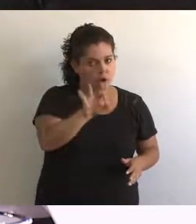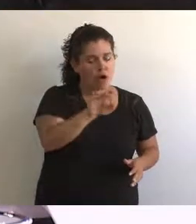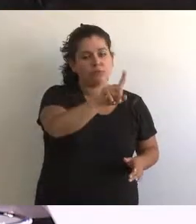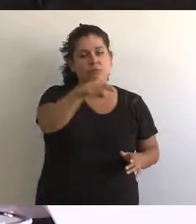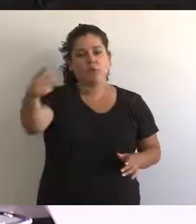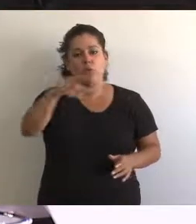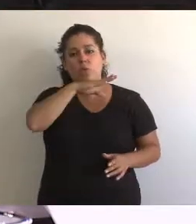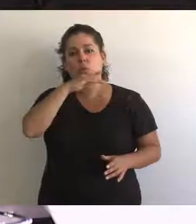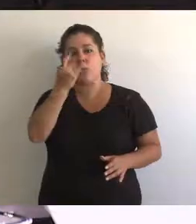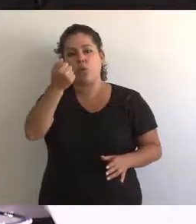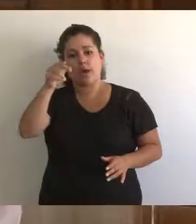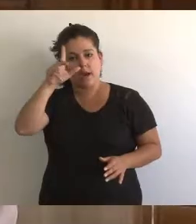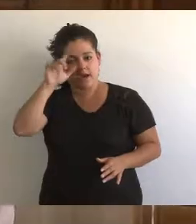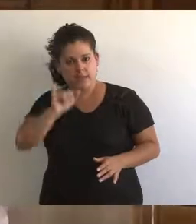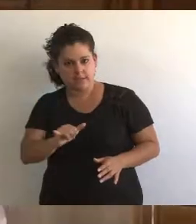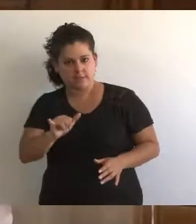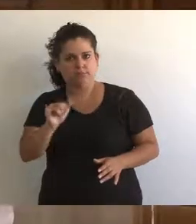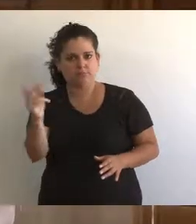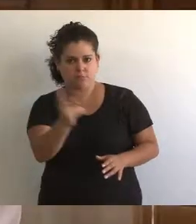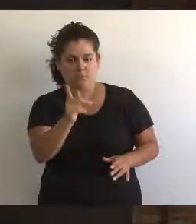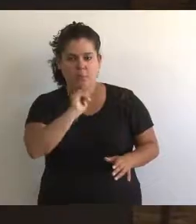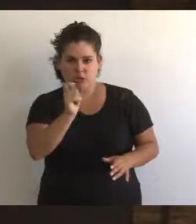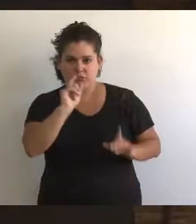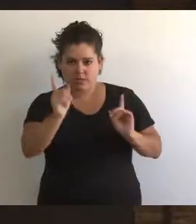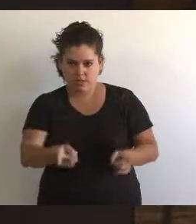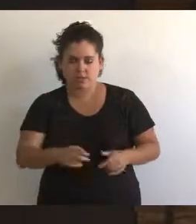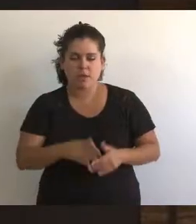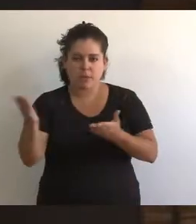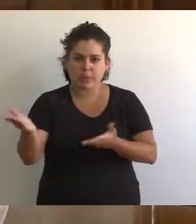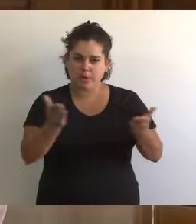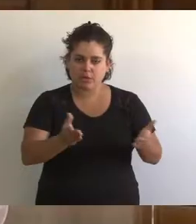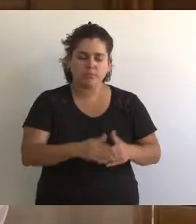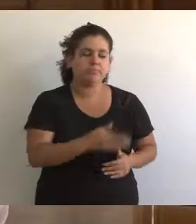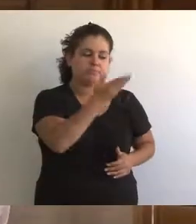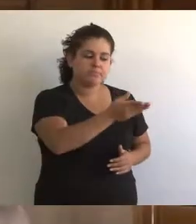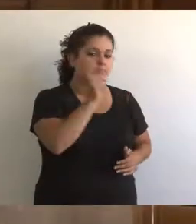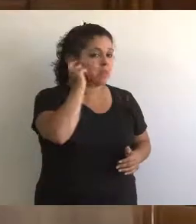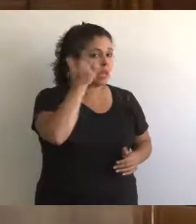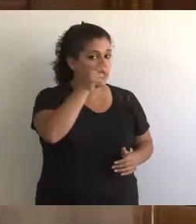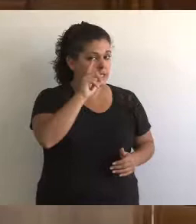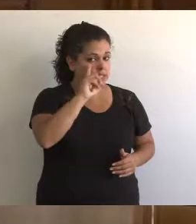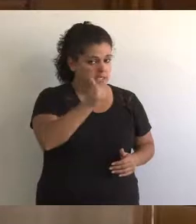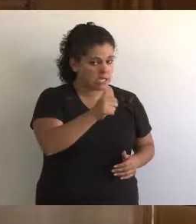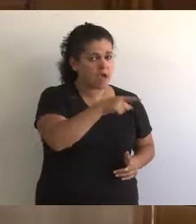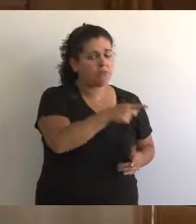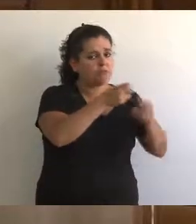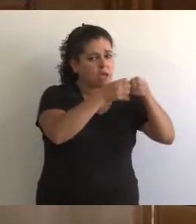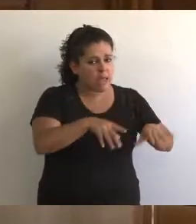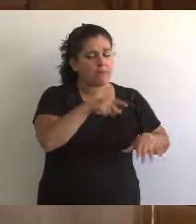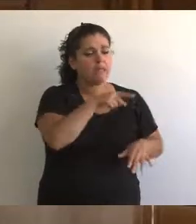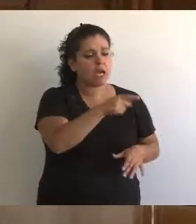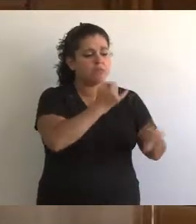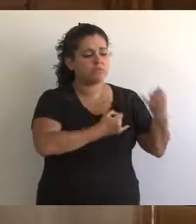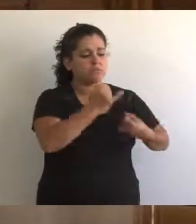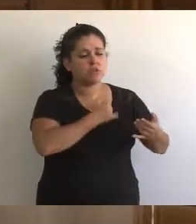va, Pablo? Y Rubén Juárez, Radio 3 de Corrientes, bienvenidos. Andrea García, bueno, vamos a empezar por aquí